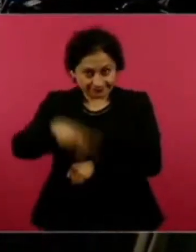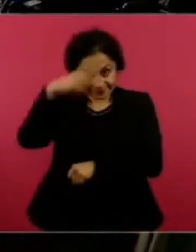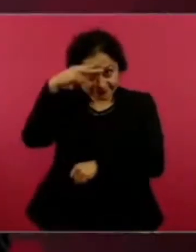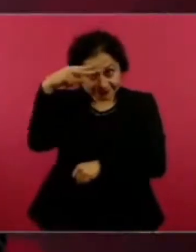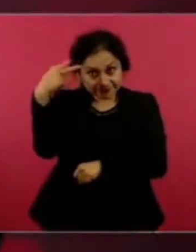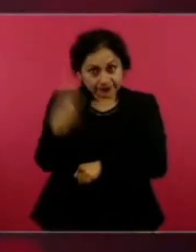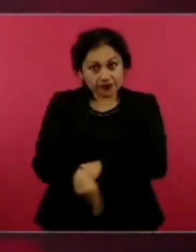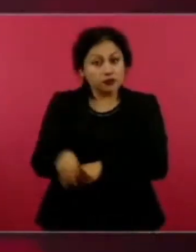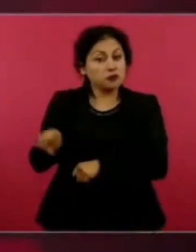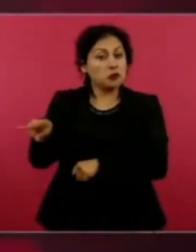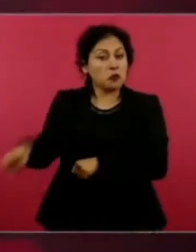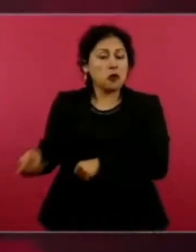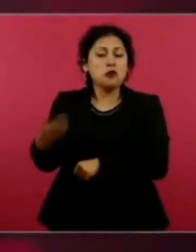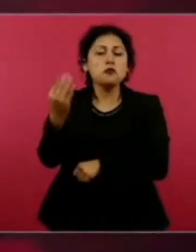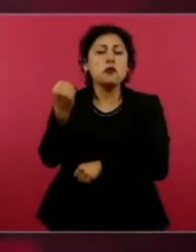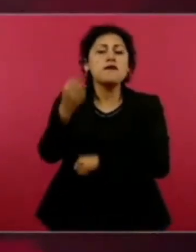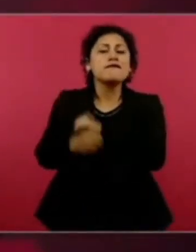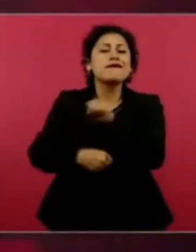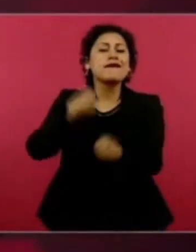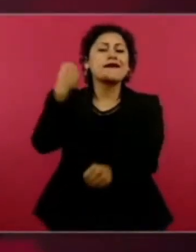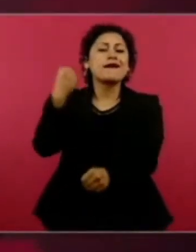solo 9 años de edad